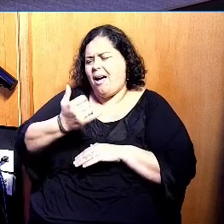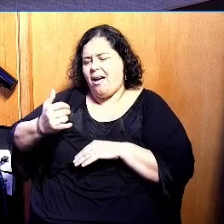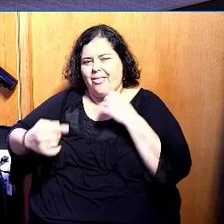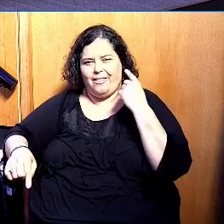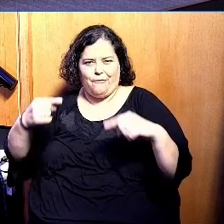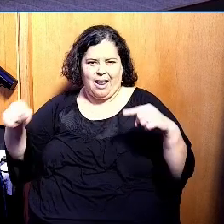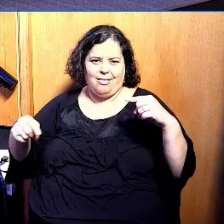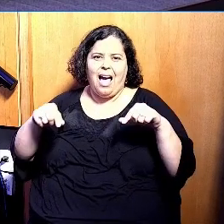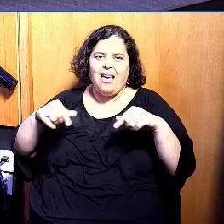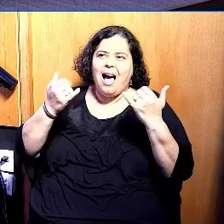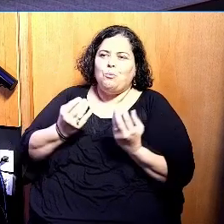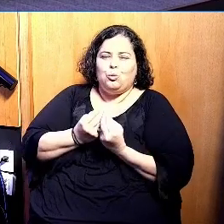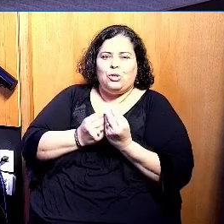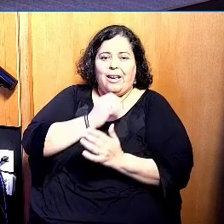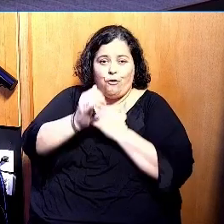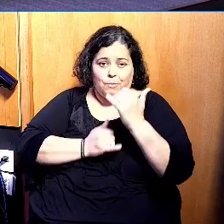mucha información.